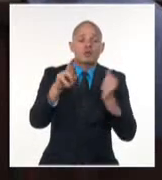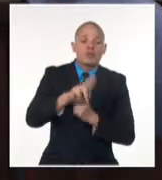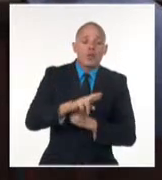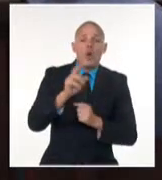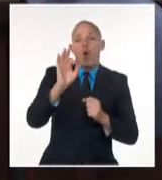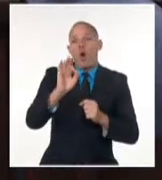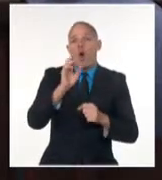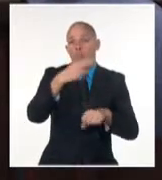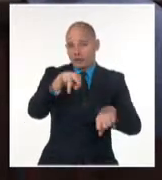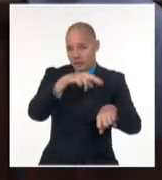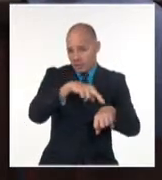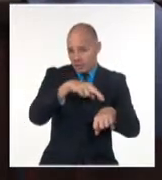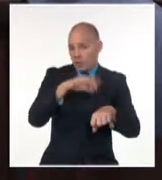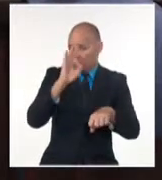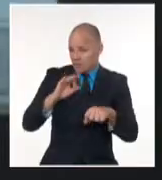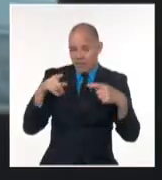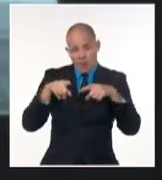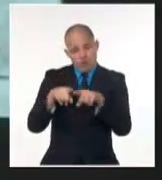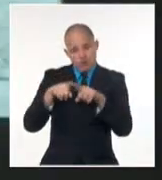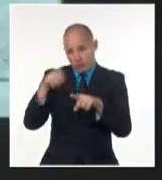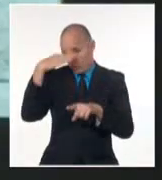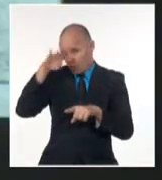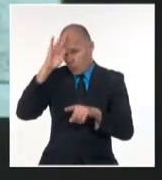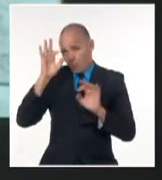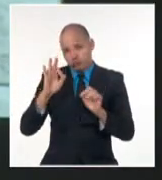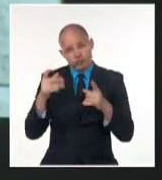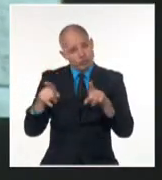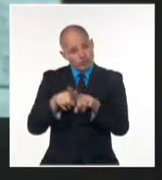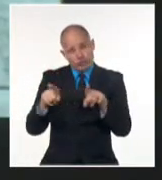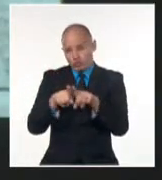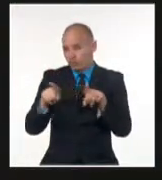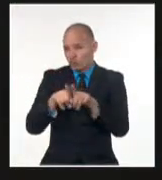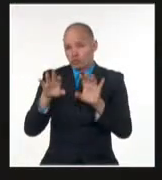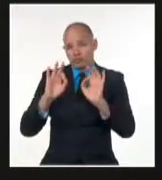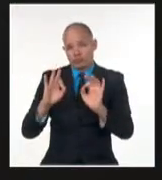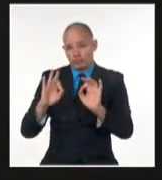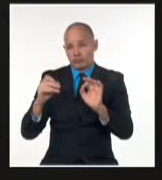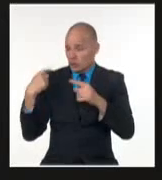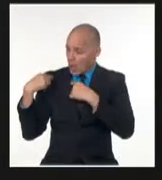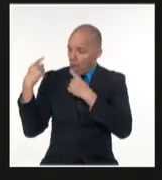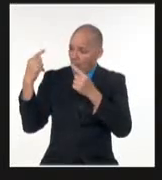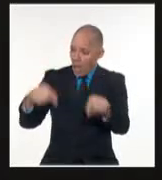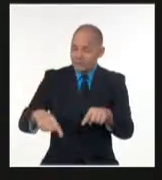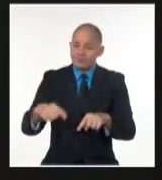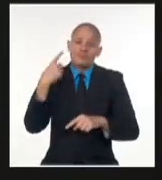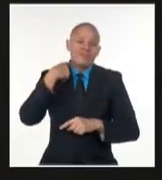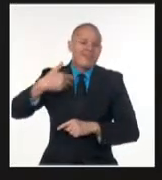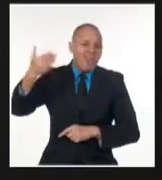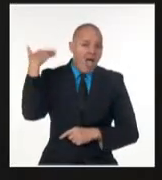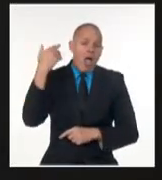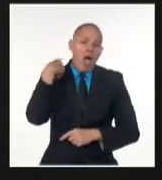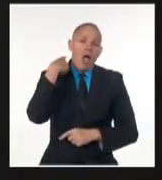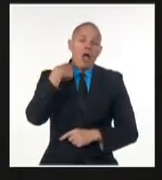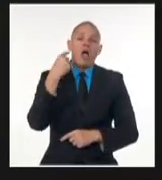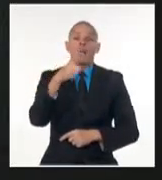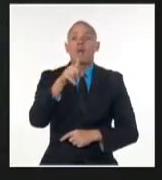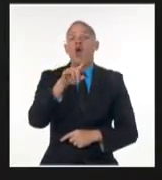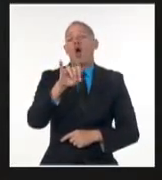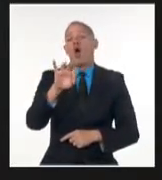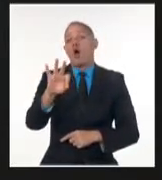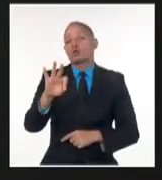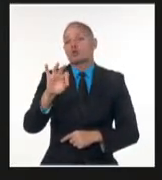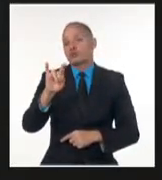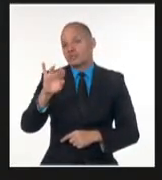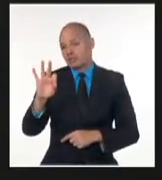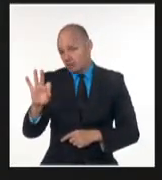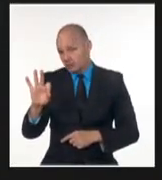cuyo vínculo con Cuba rebasa el presente y se adentra en las raíces cuando en 1898 Puerto Rico fue sometido al